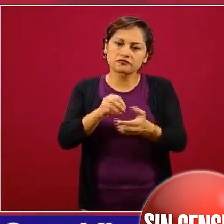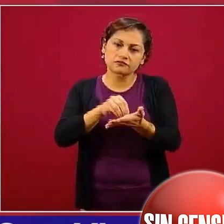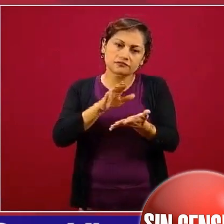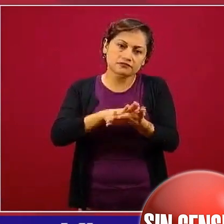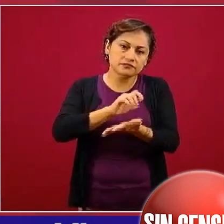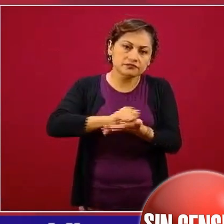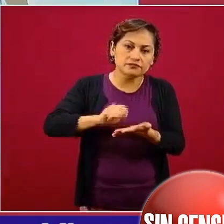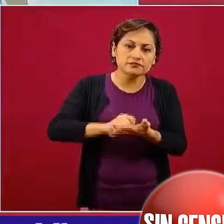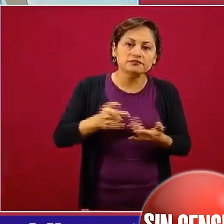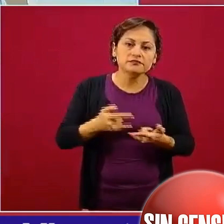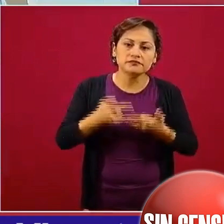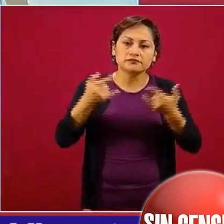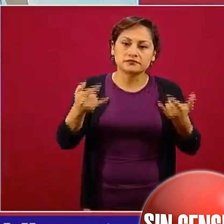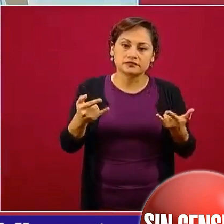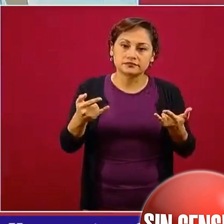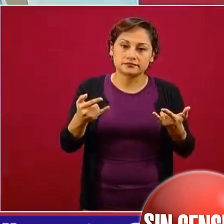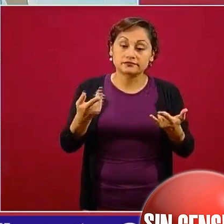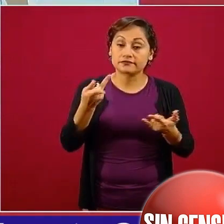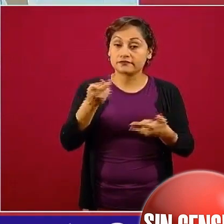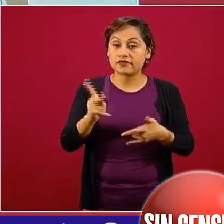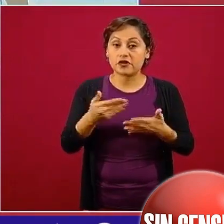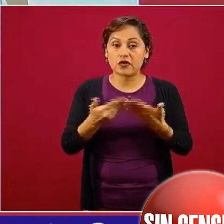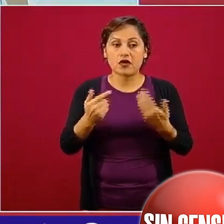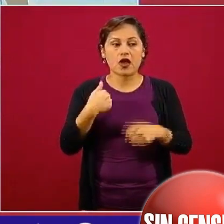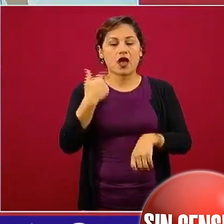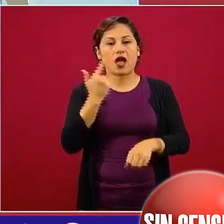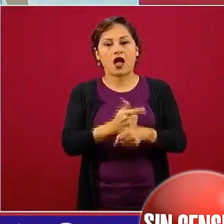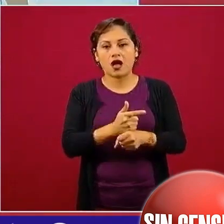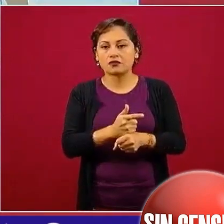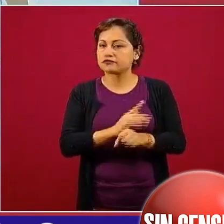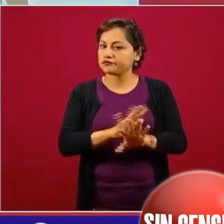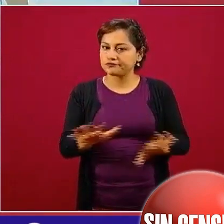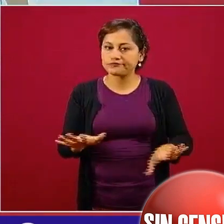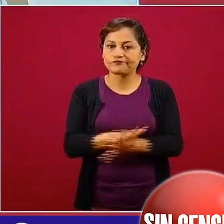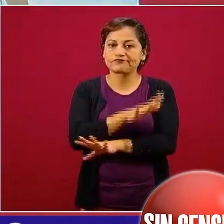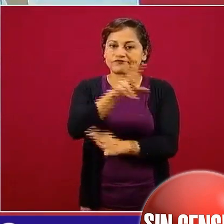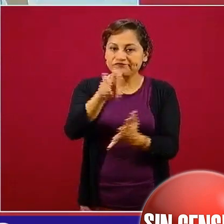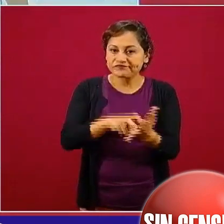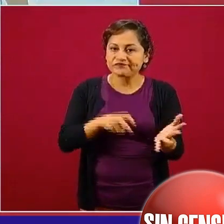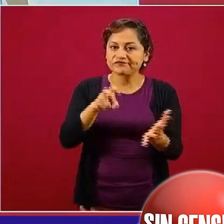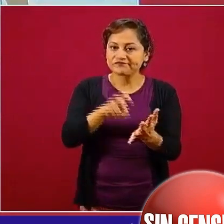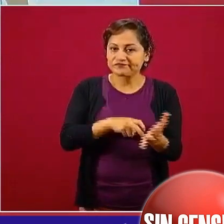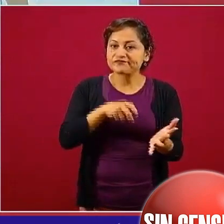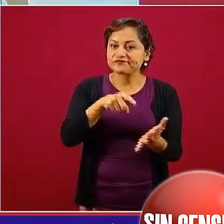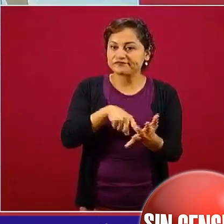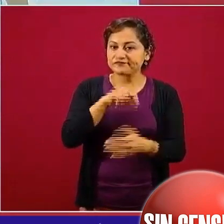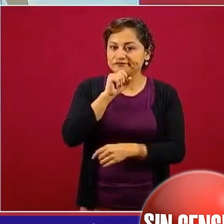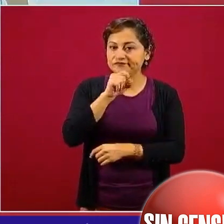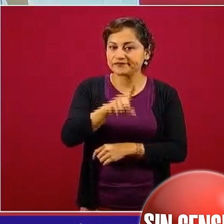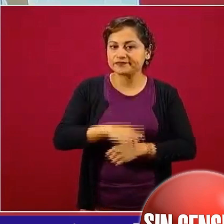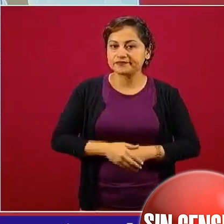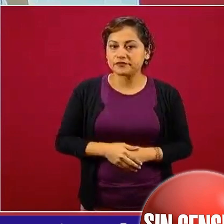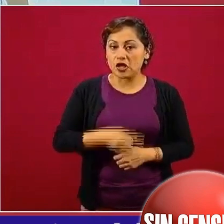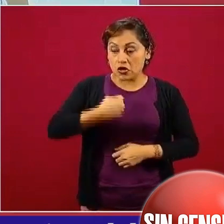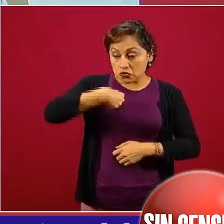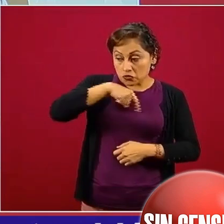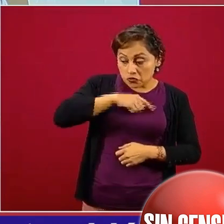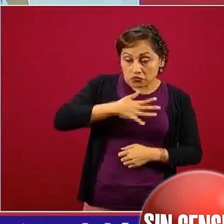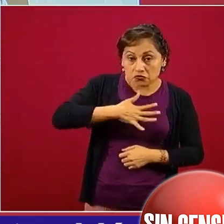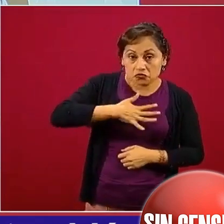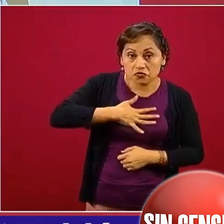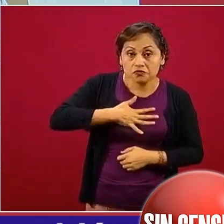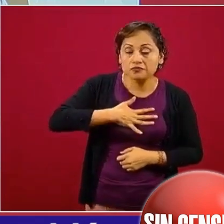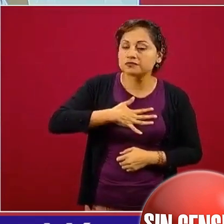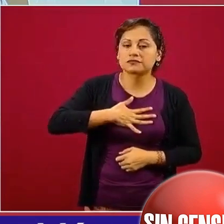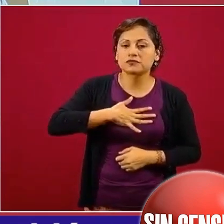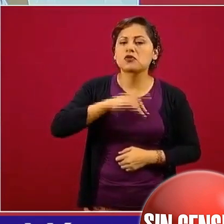y se están corrigiendo ahora esas cosas con la nueva historia, no solo por nosotros,